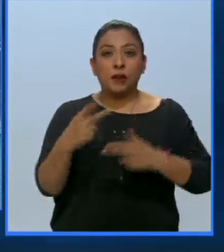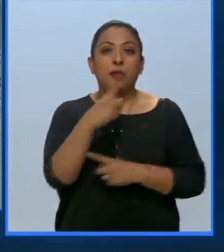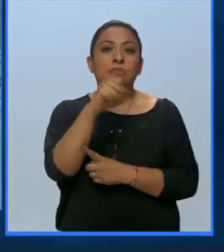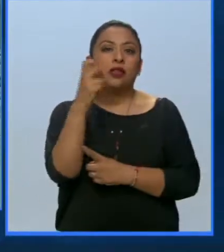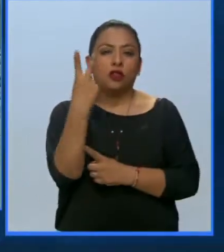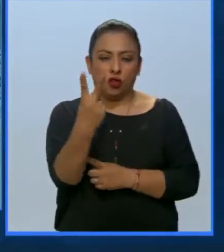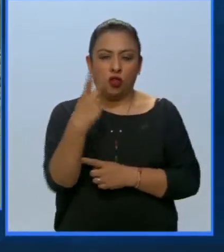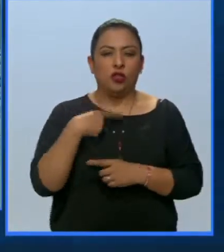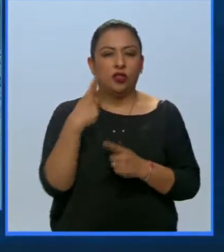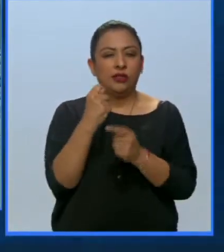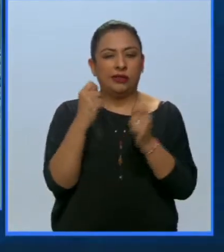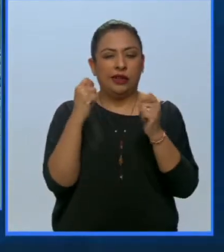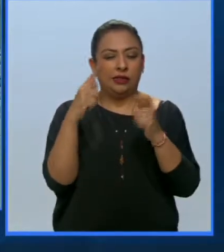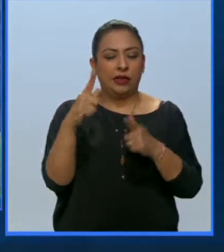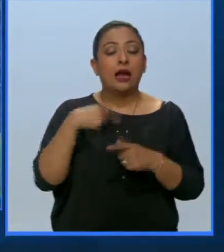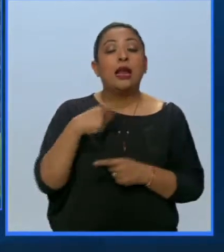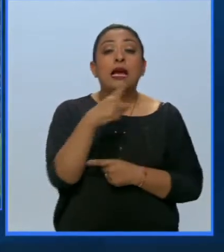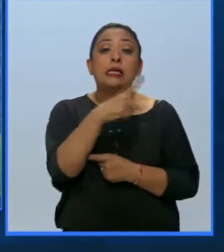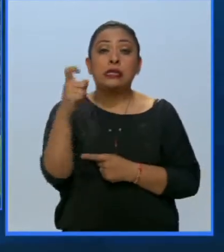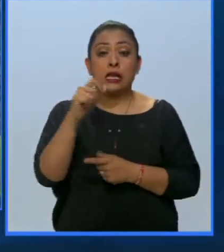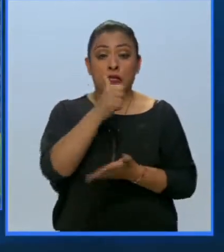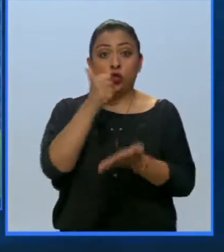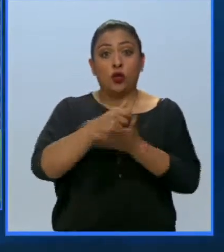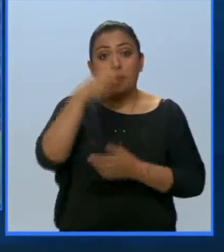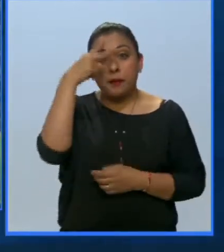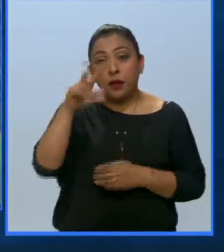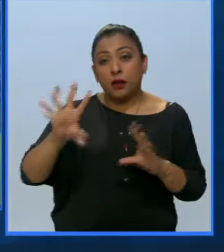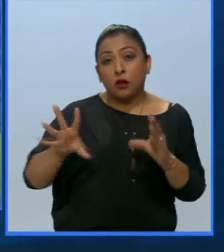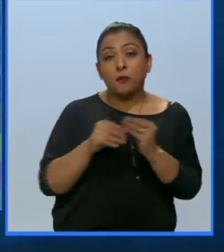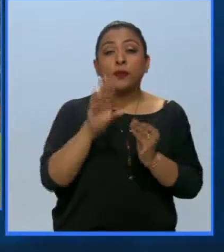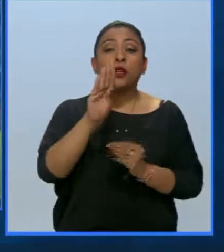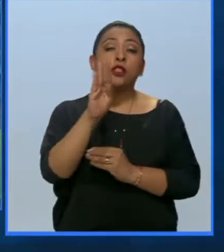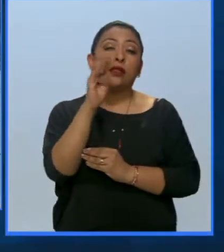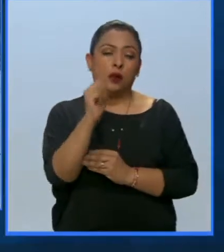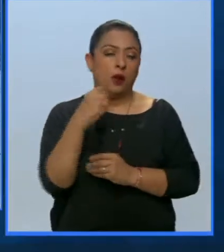102, Tlaxcala con 100 y Ciudad de México 89.